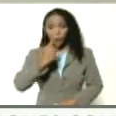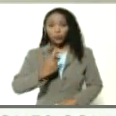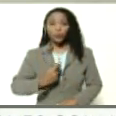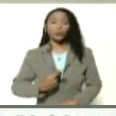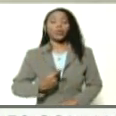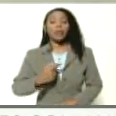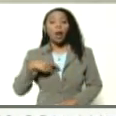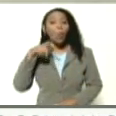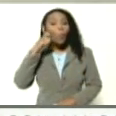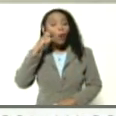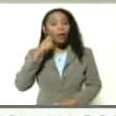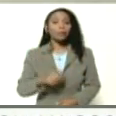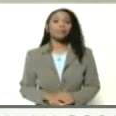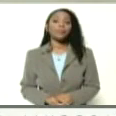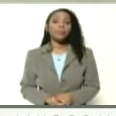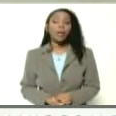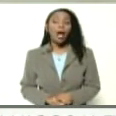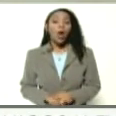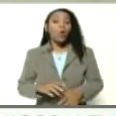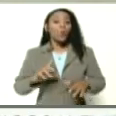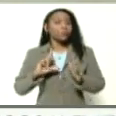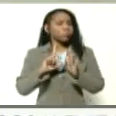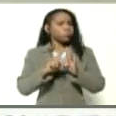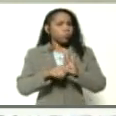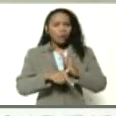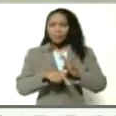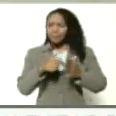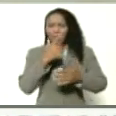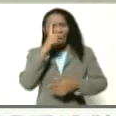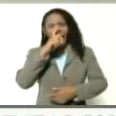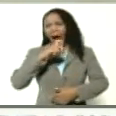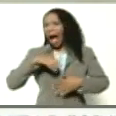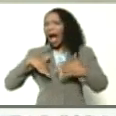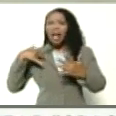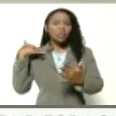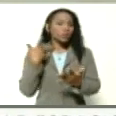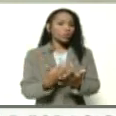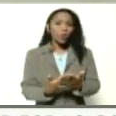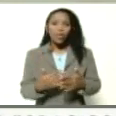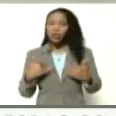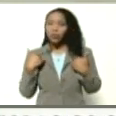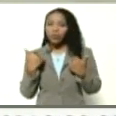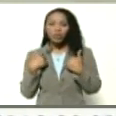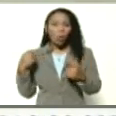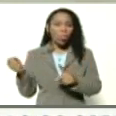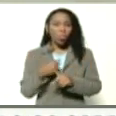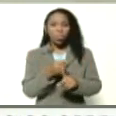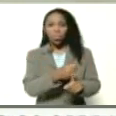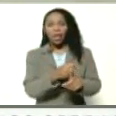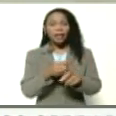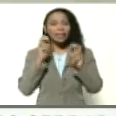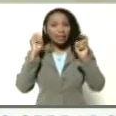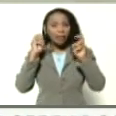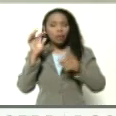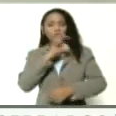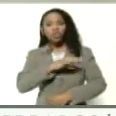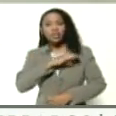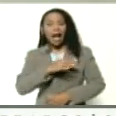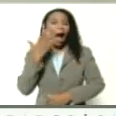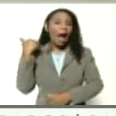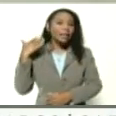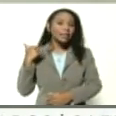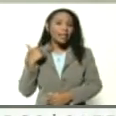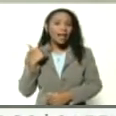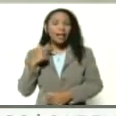humanidad. Luego de milenios de exclusión, sufrimiento y en el marco de sociedades que relegaron